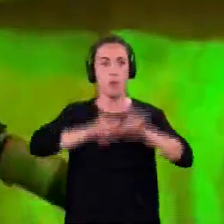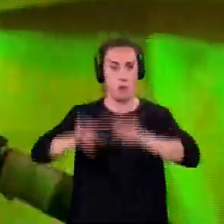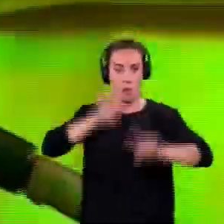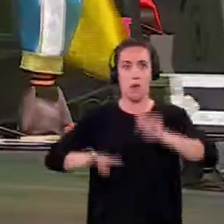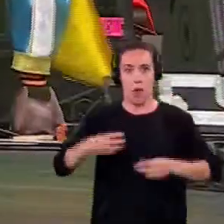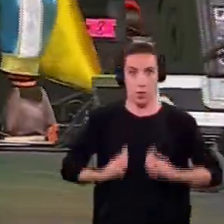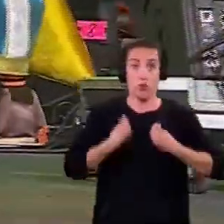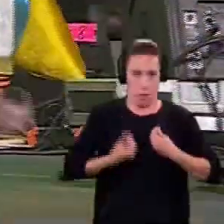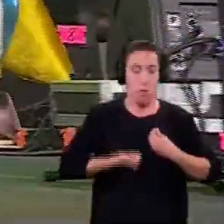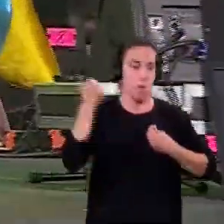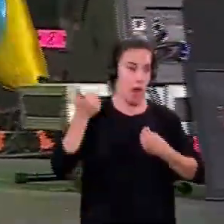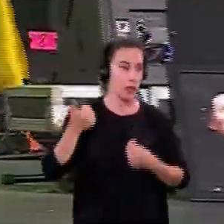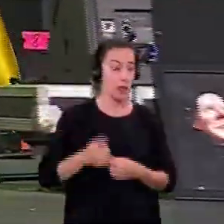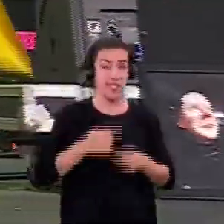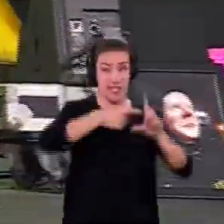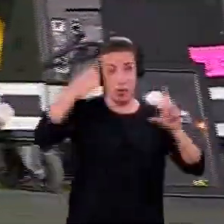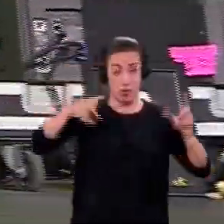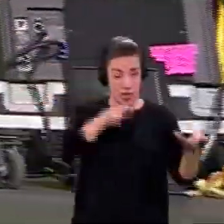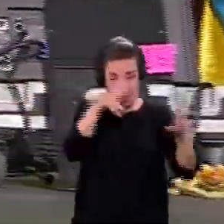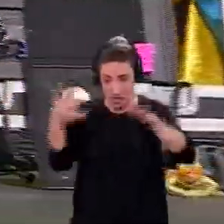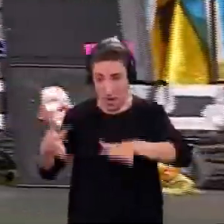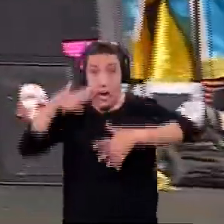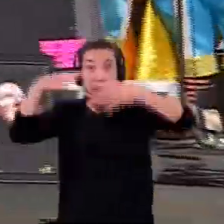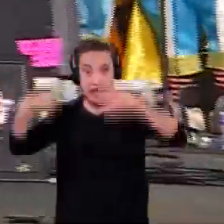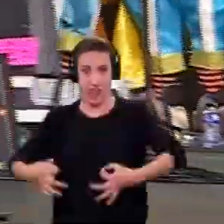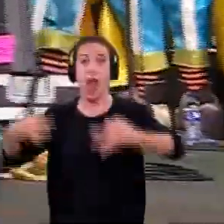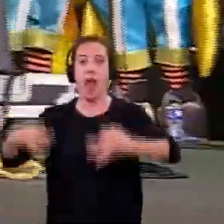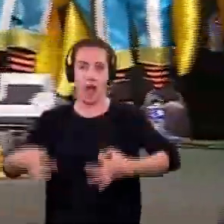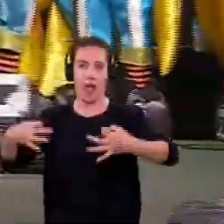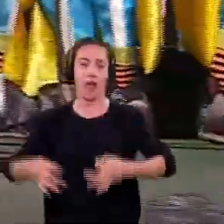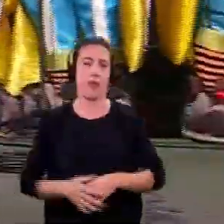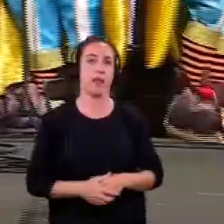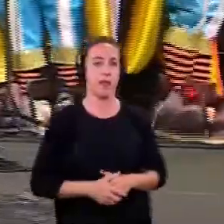más. Esos datos que reflejan nuestra